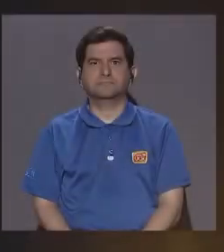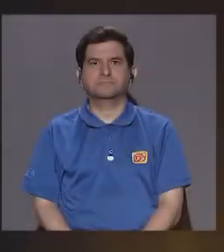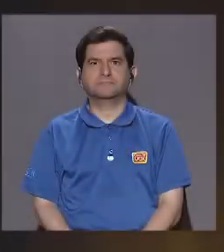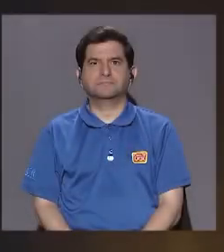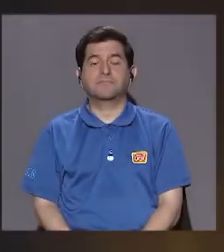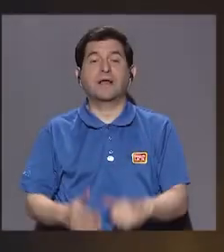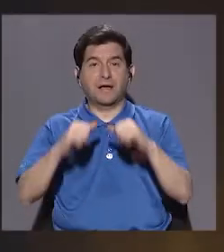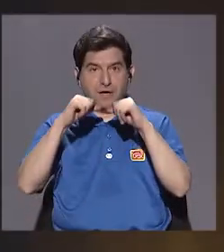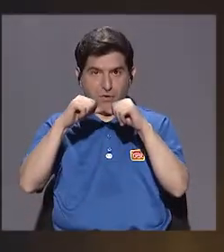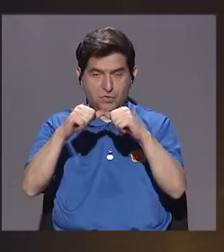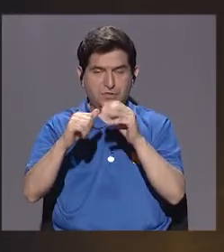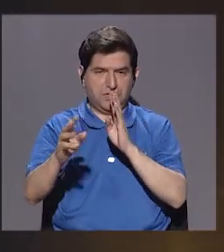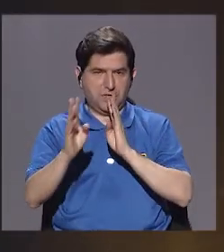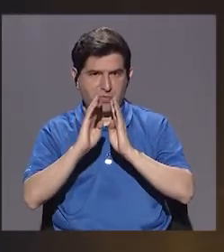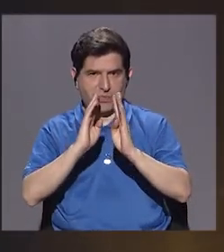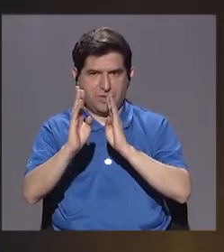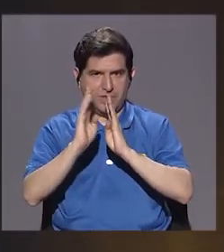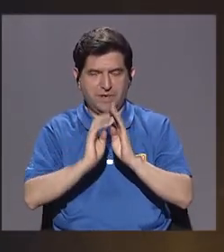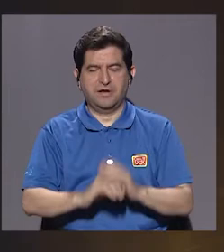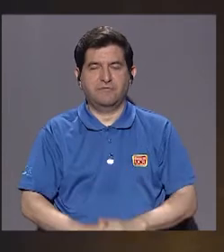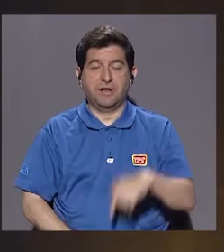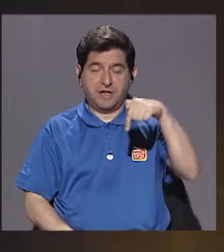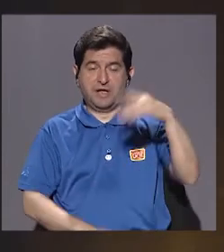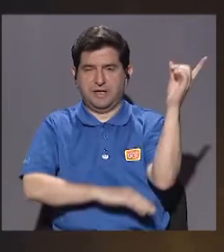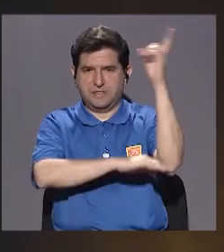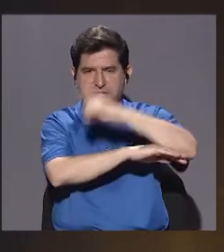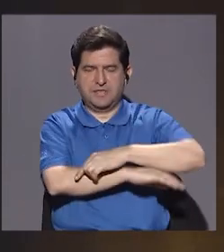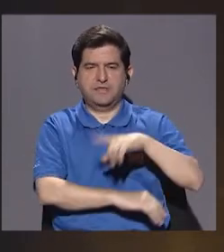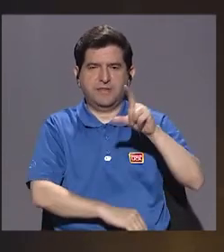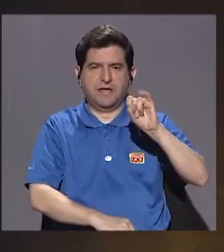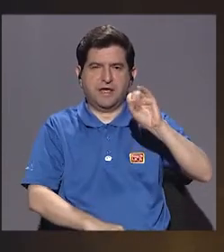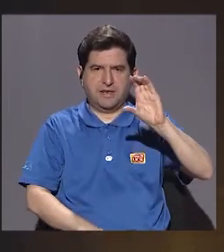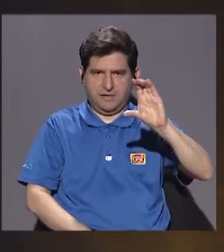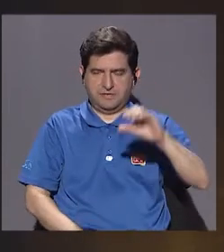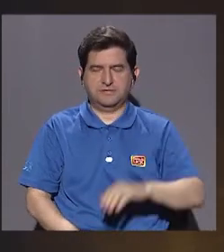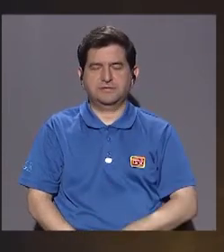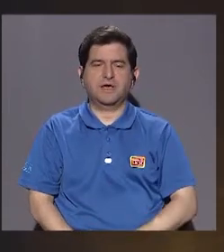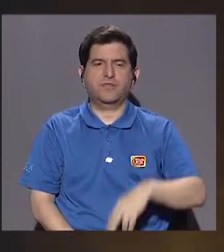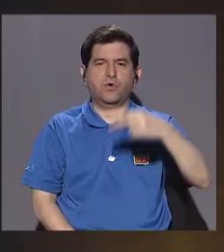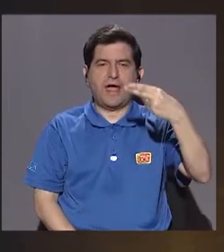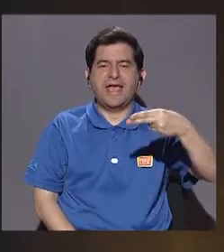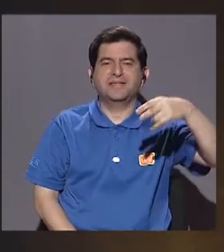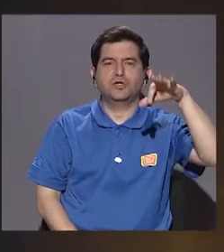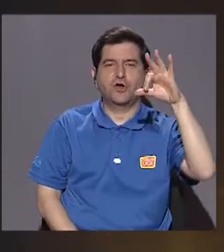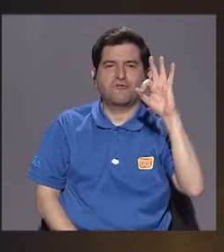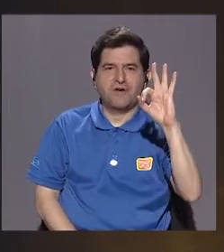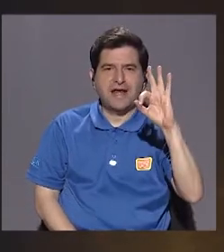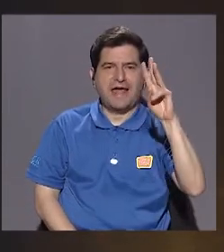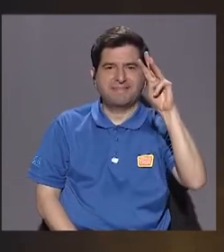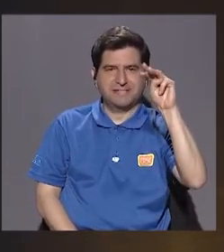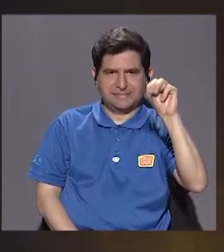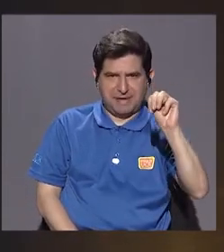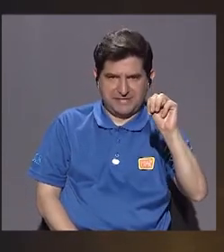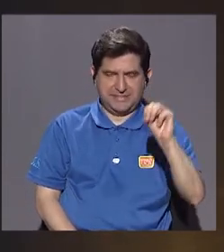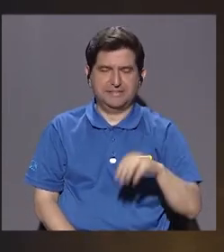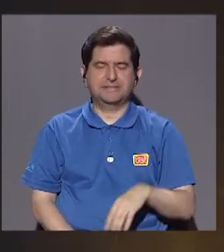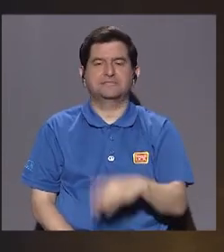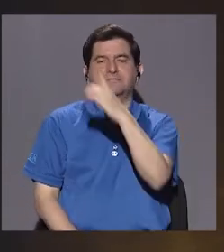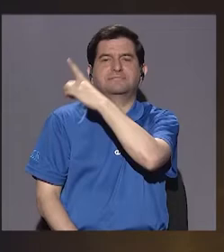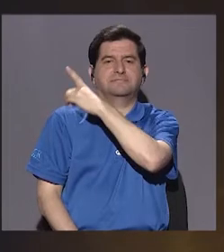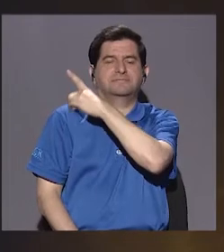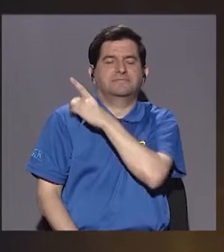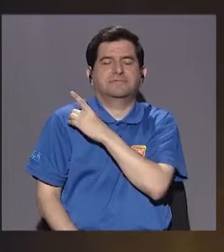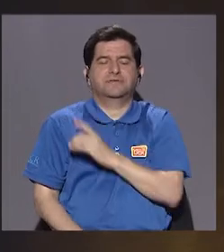continuamos conversando hoy con el licenciado héctor fernández macy's quien es el director